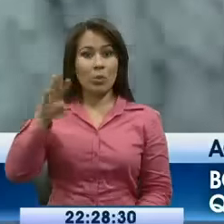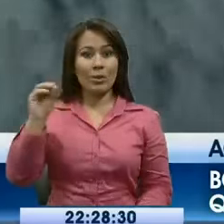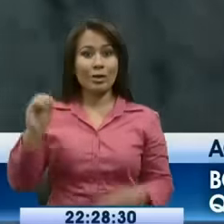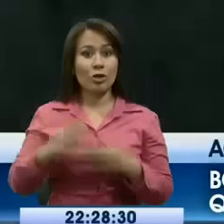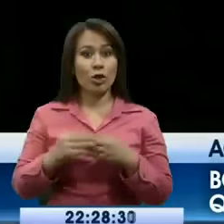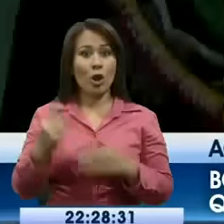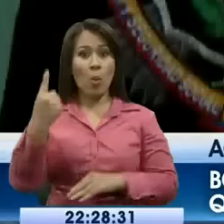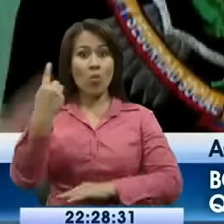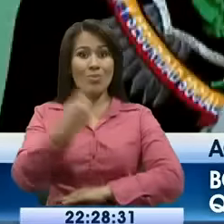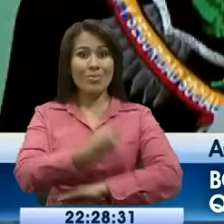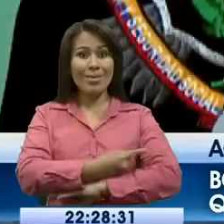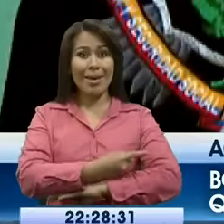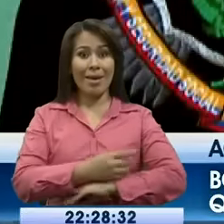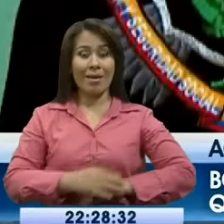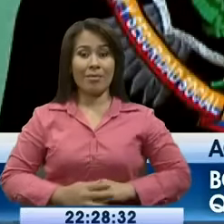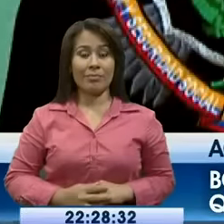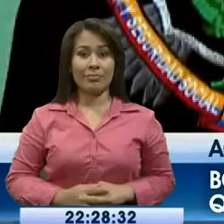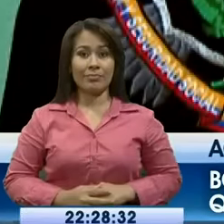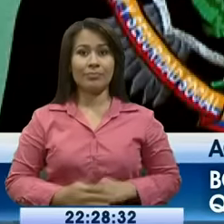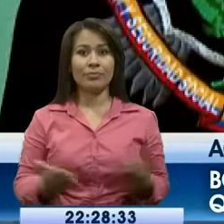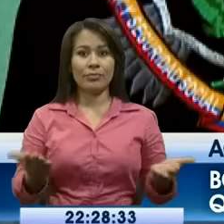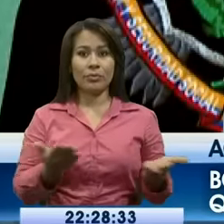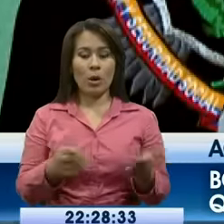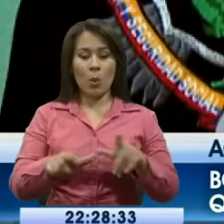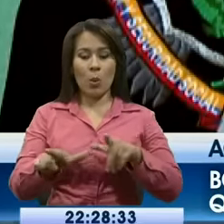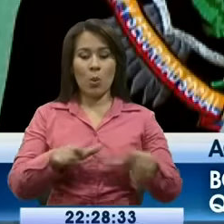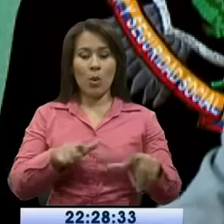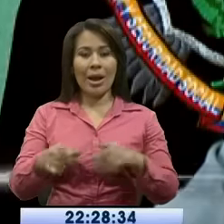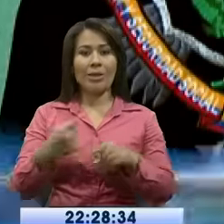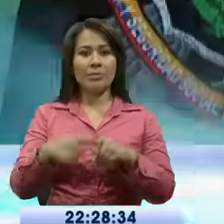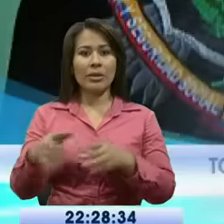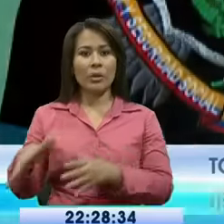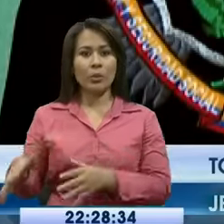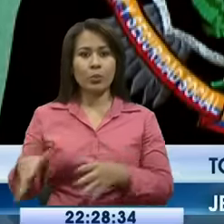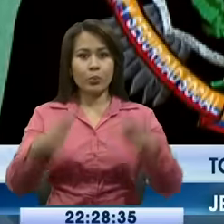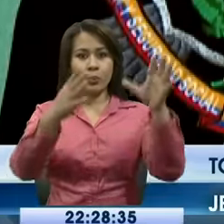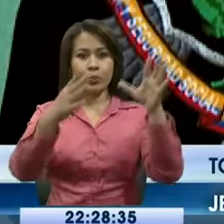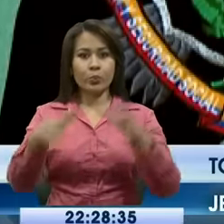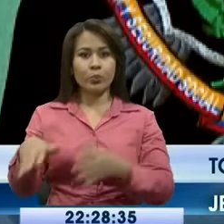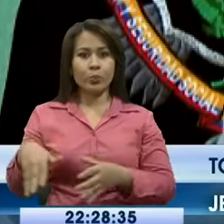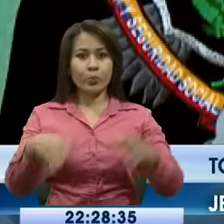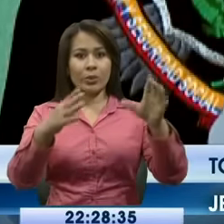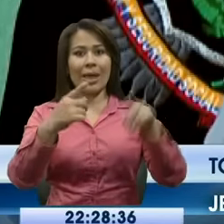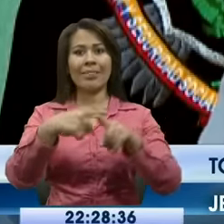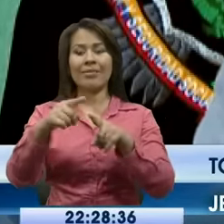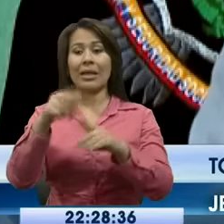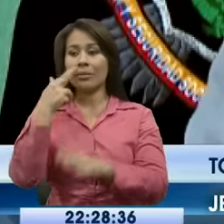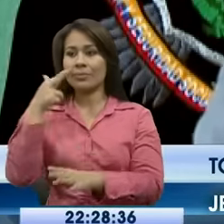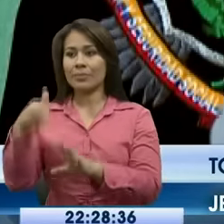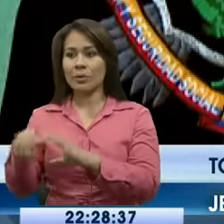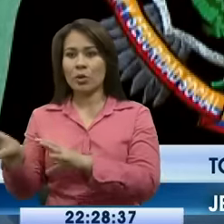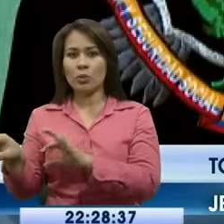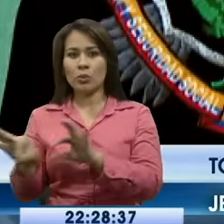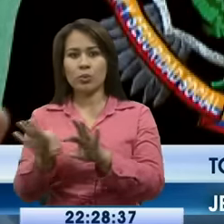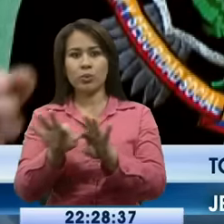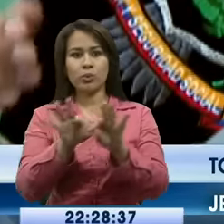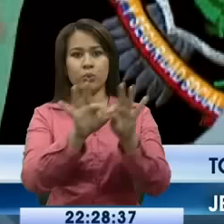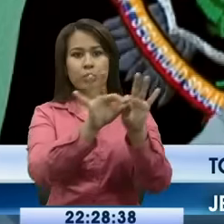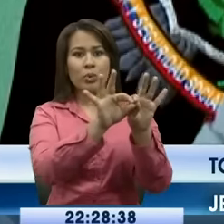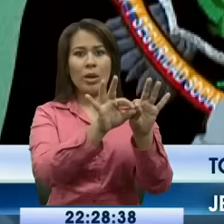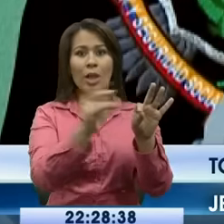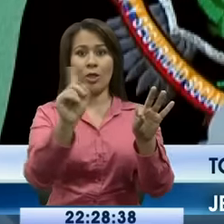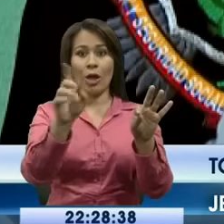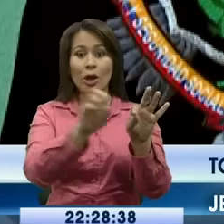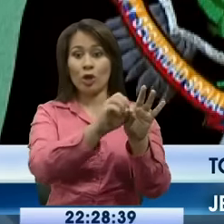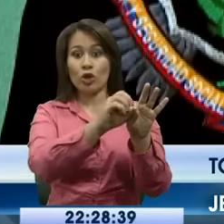por día. Salen del reaterio con guías de entrega de combustible hacia alguna estación de servicio, pero no entregan